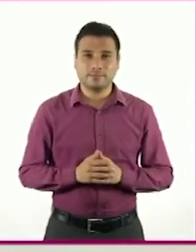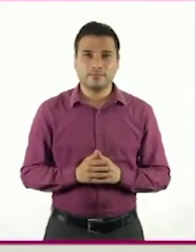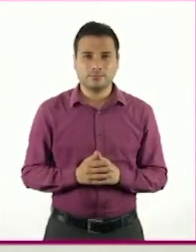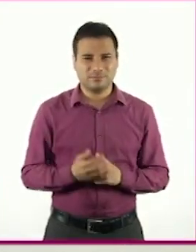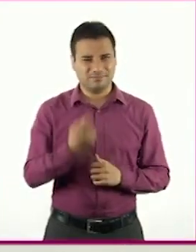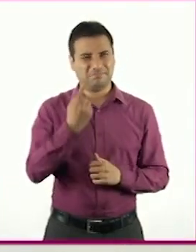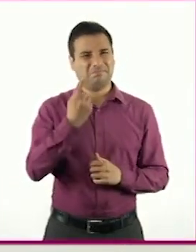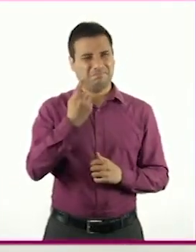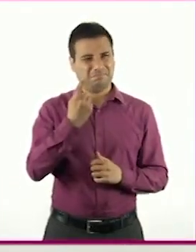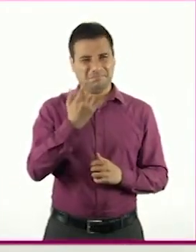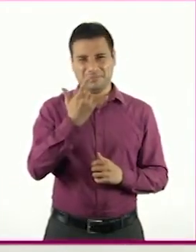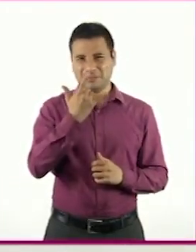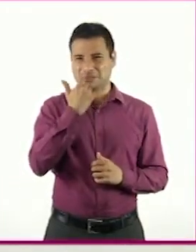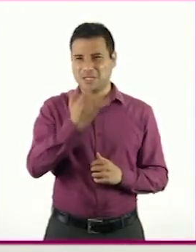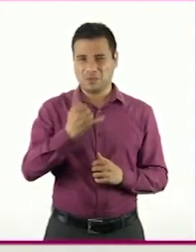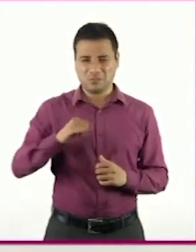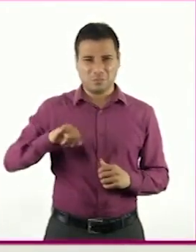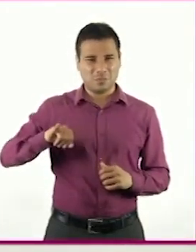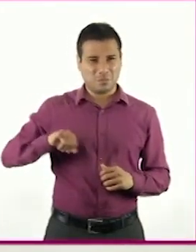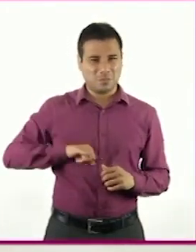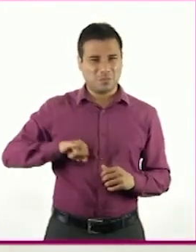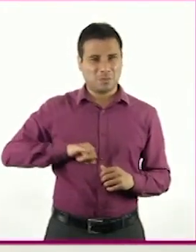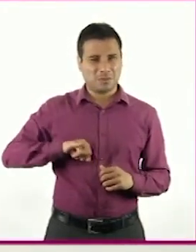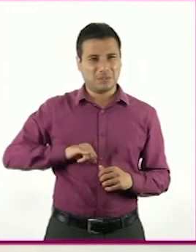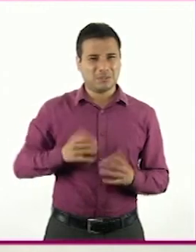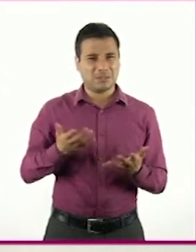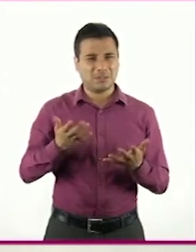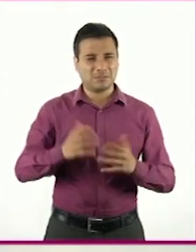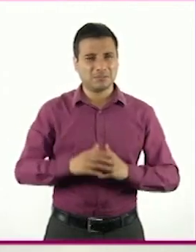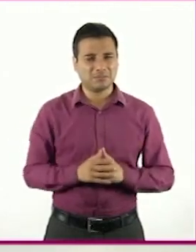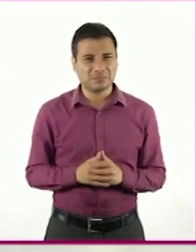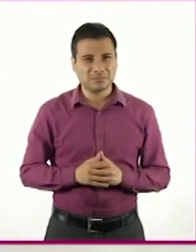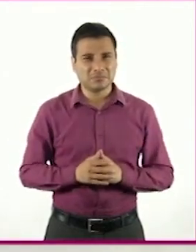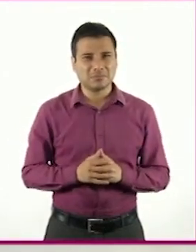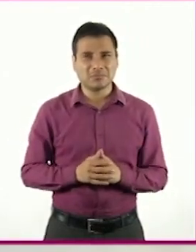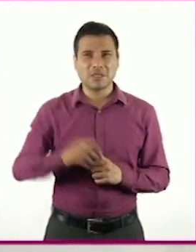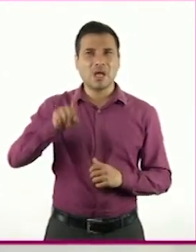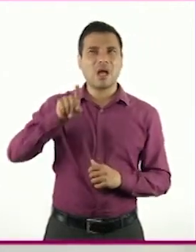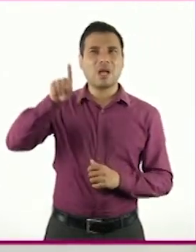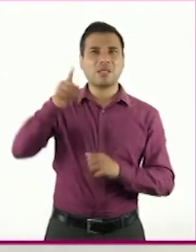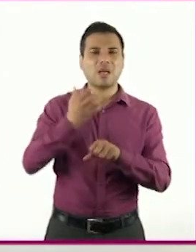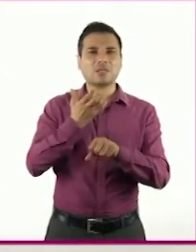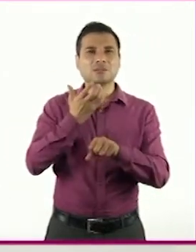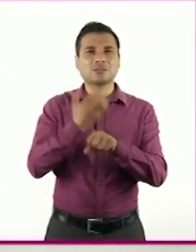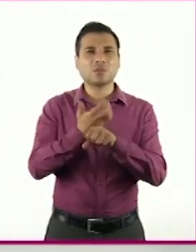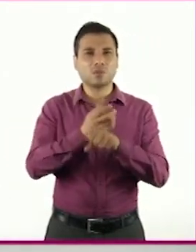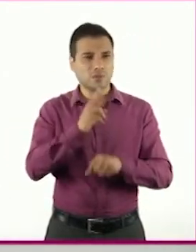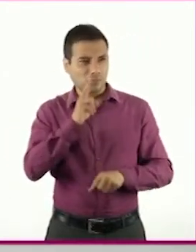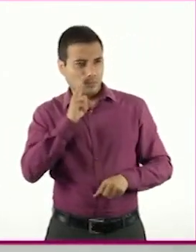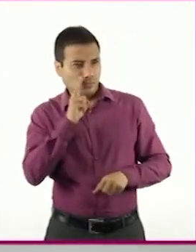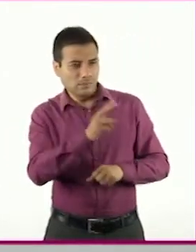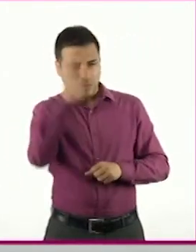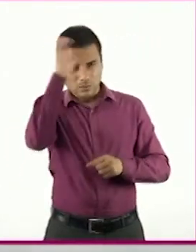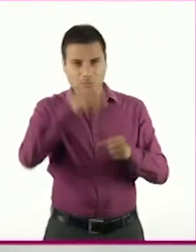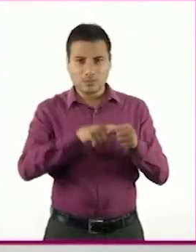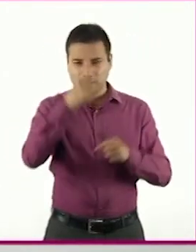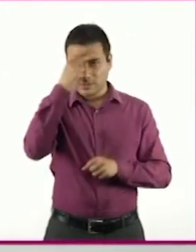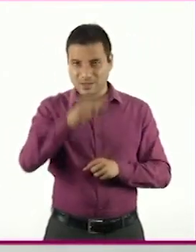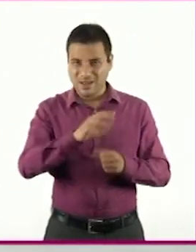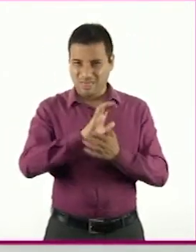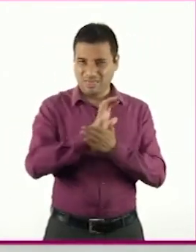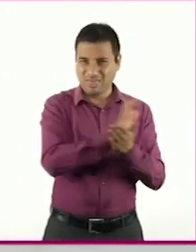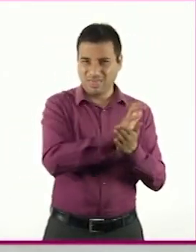bastante particular respecto a la manera en que se recibe a la cultura mexicana en aquel país. Así como se discrimina a